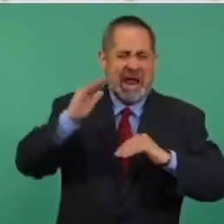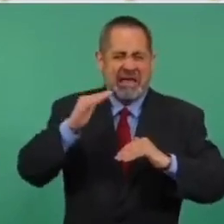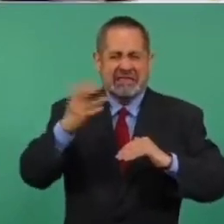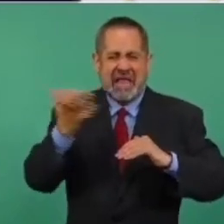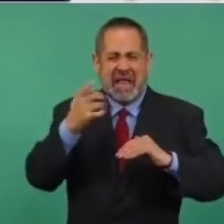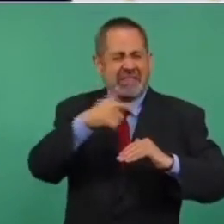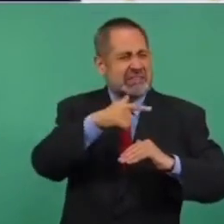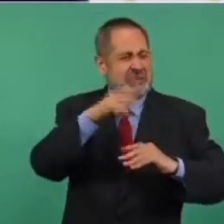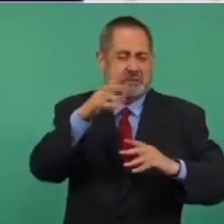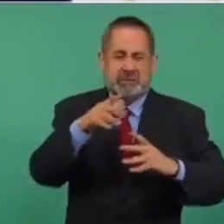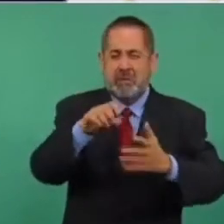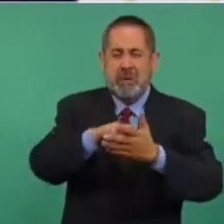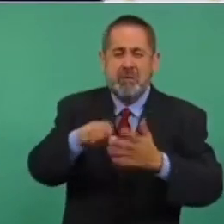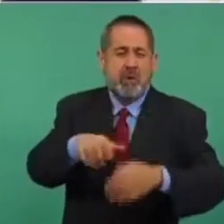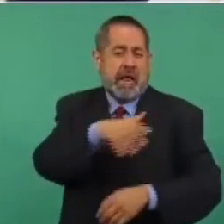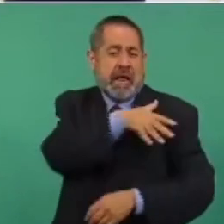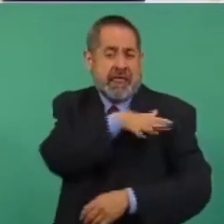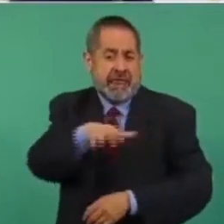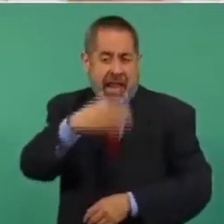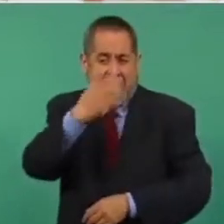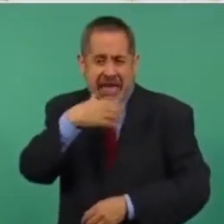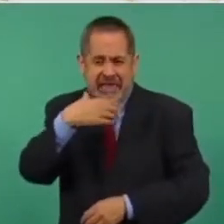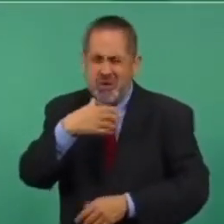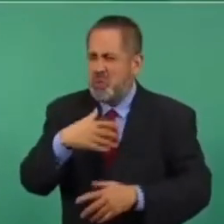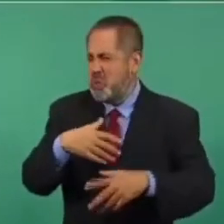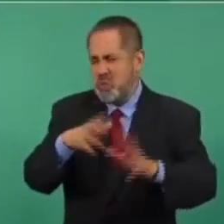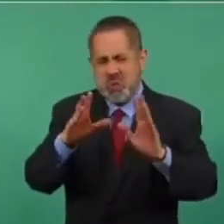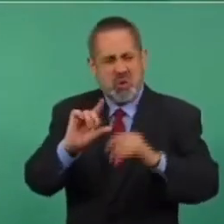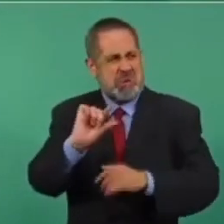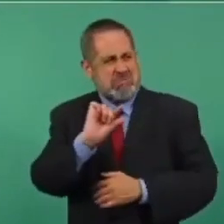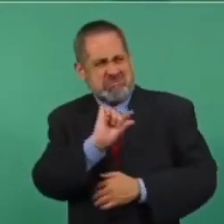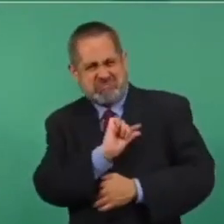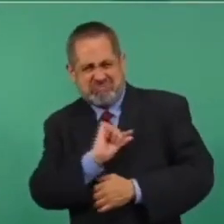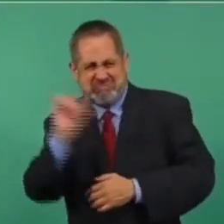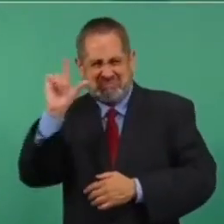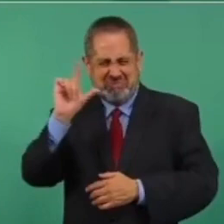El general Cárdenas, otro gigante.